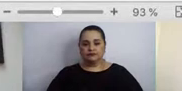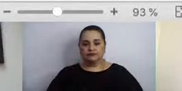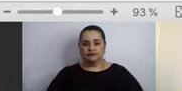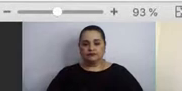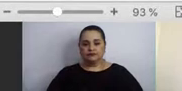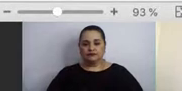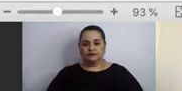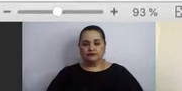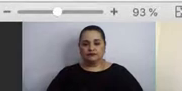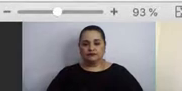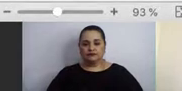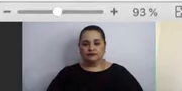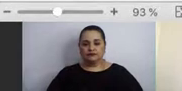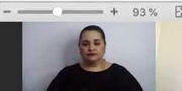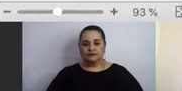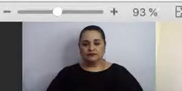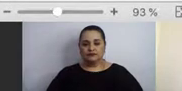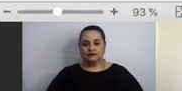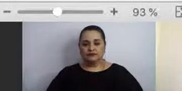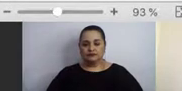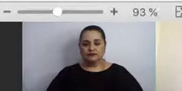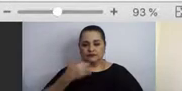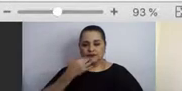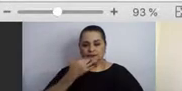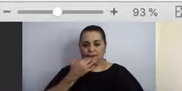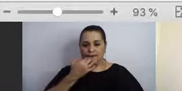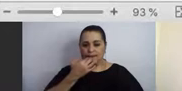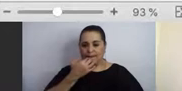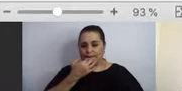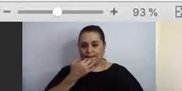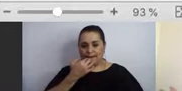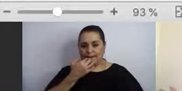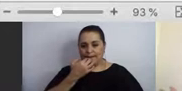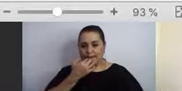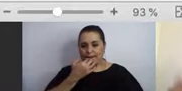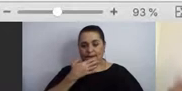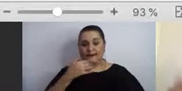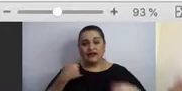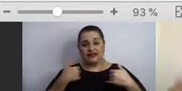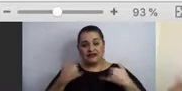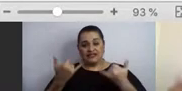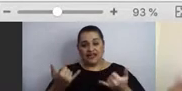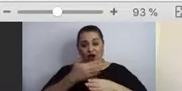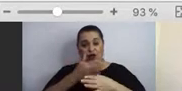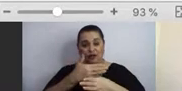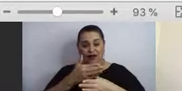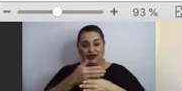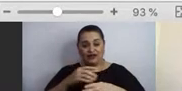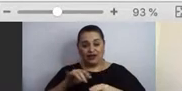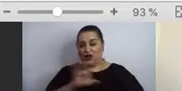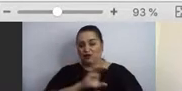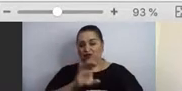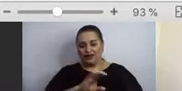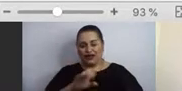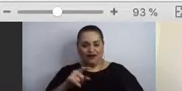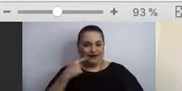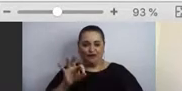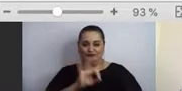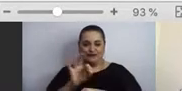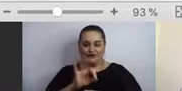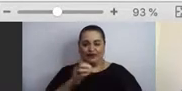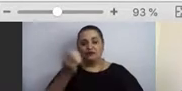algo que cuando ya uno comparte, entonces la computadora como que se vuelve loca. Ok,